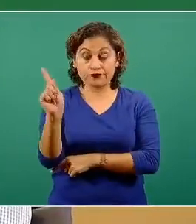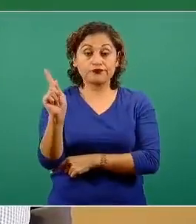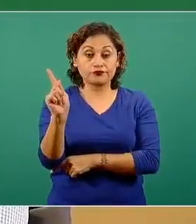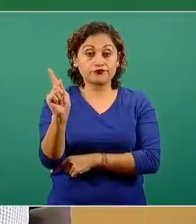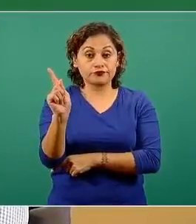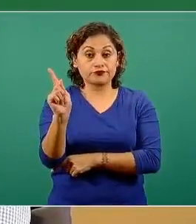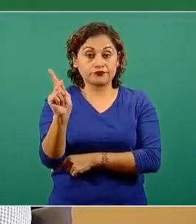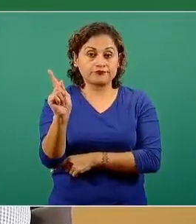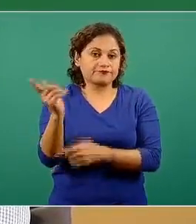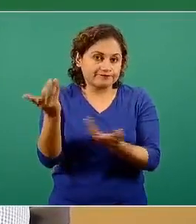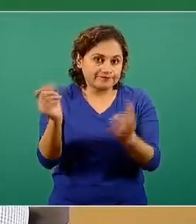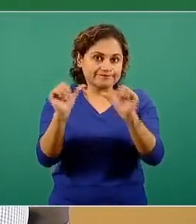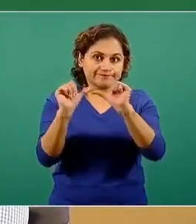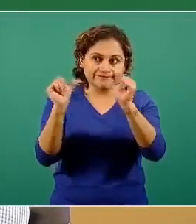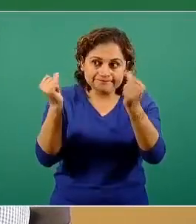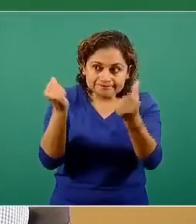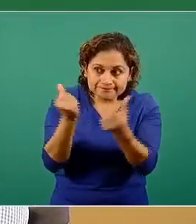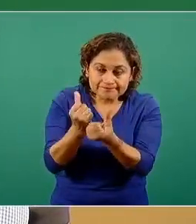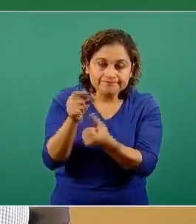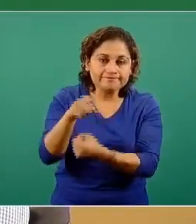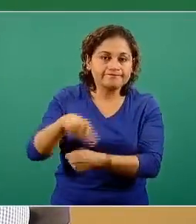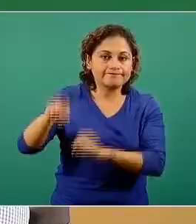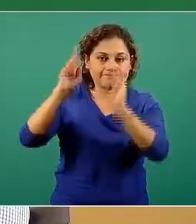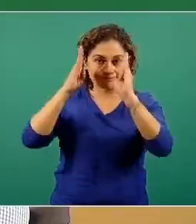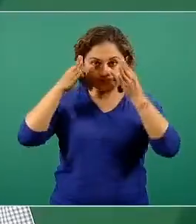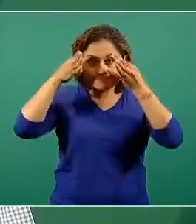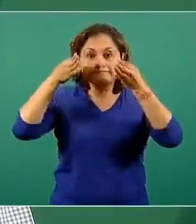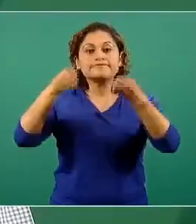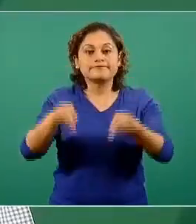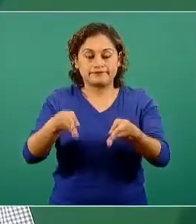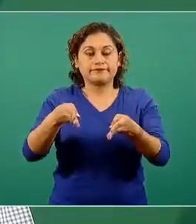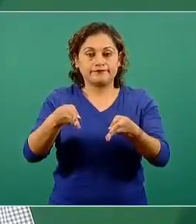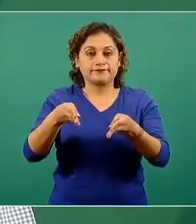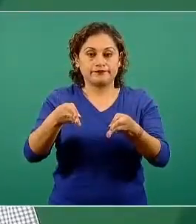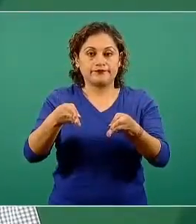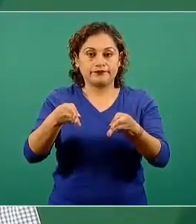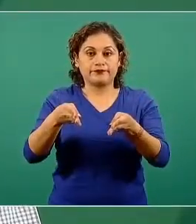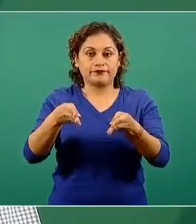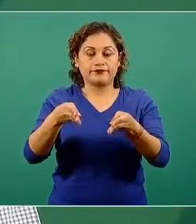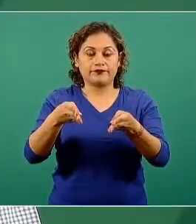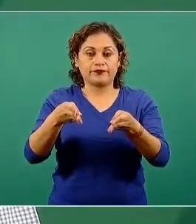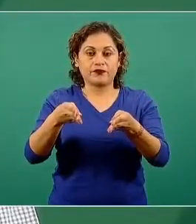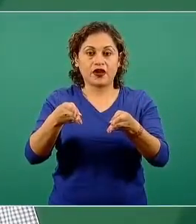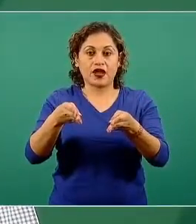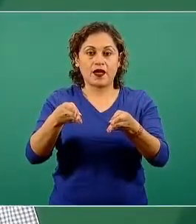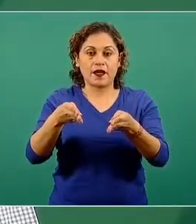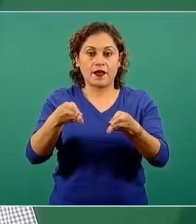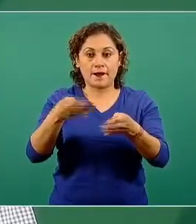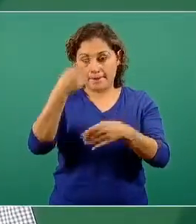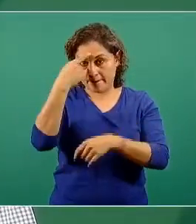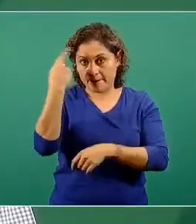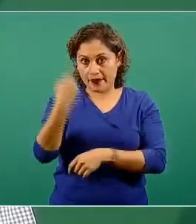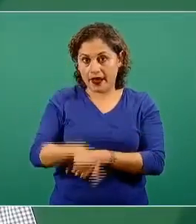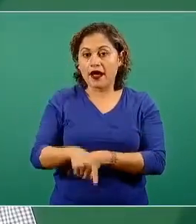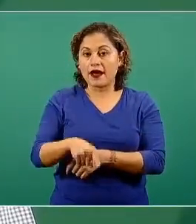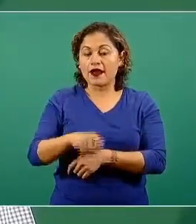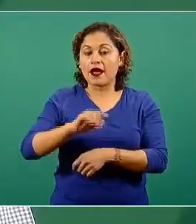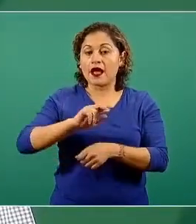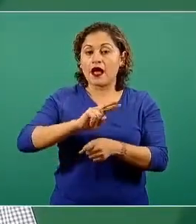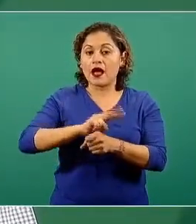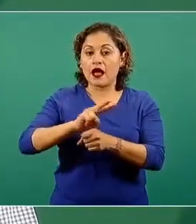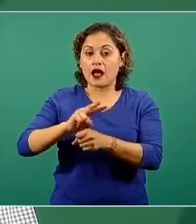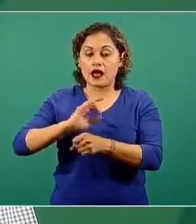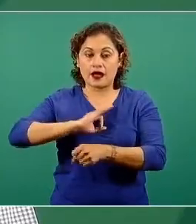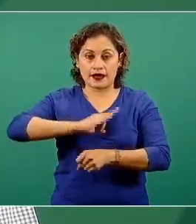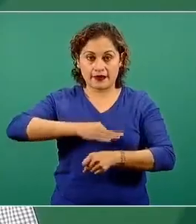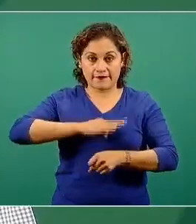mismas asociaciones específicas de la especialidad, que en este caso es tanto la de Nacional de Infectología y